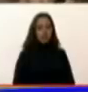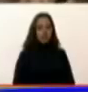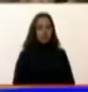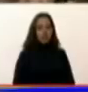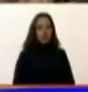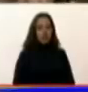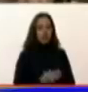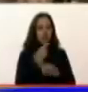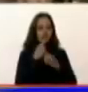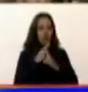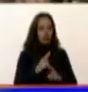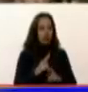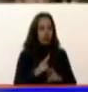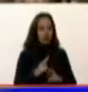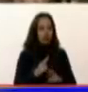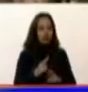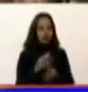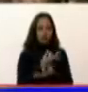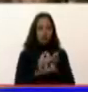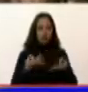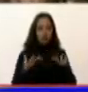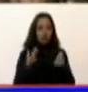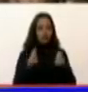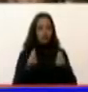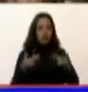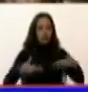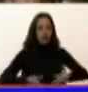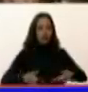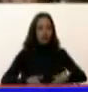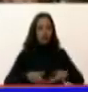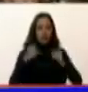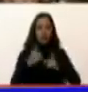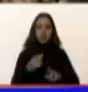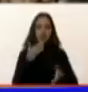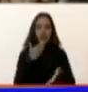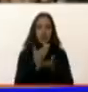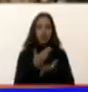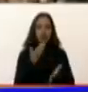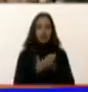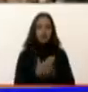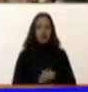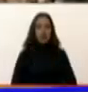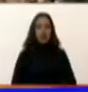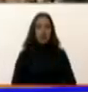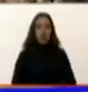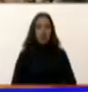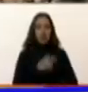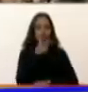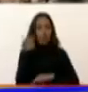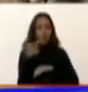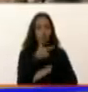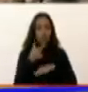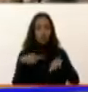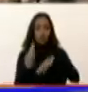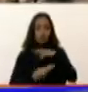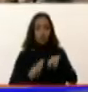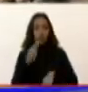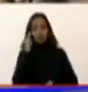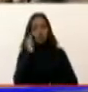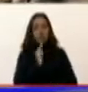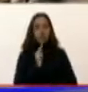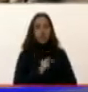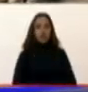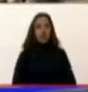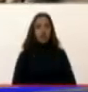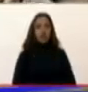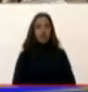el resultado maravilloso de muchos esfuerzos, y hay que agradecer al gobierno de la Revolución Bolivariana